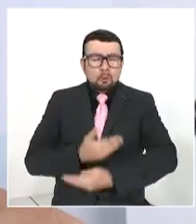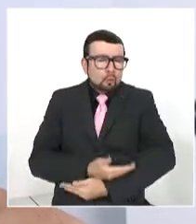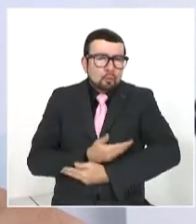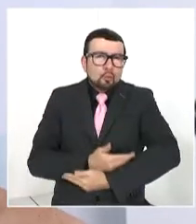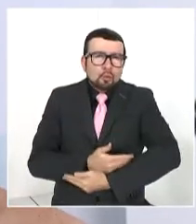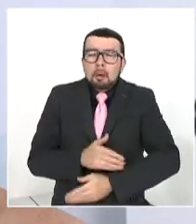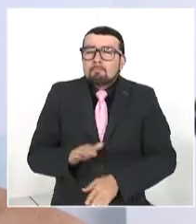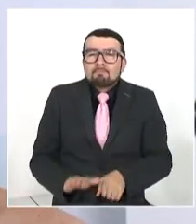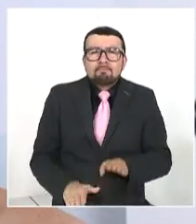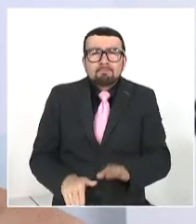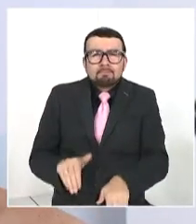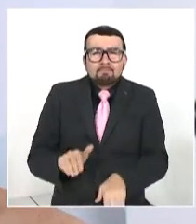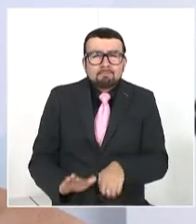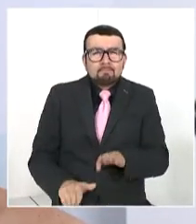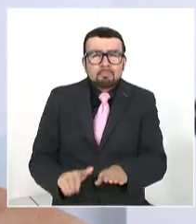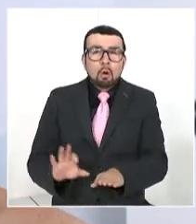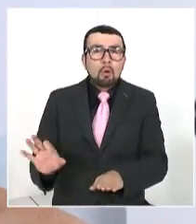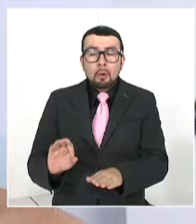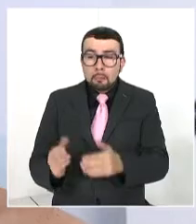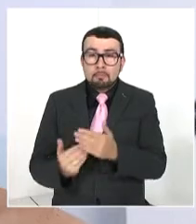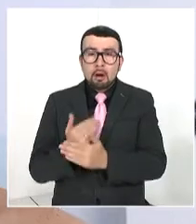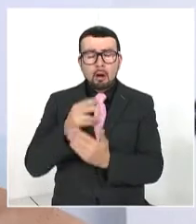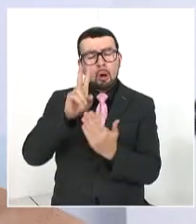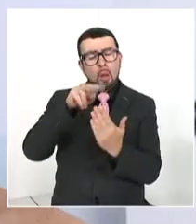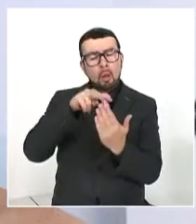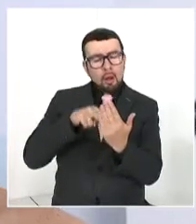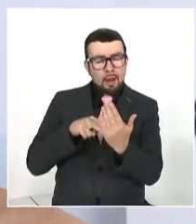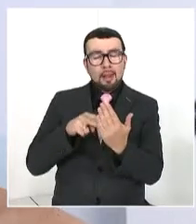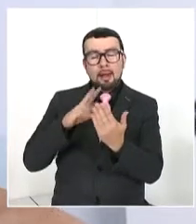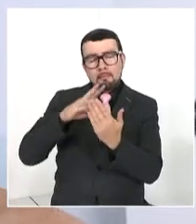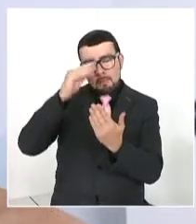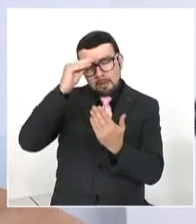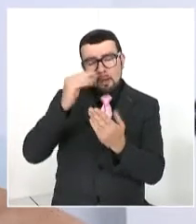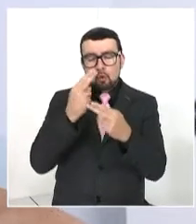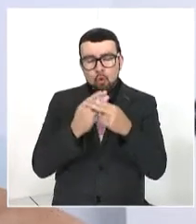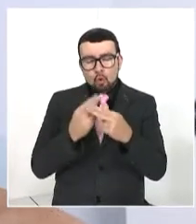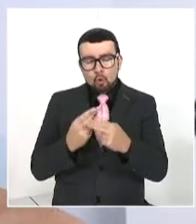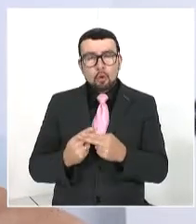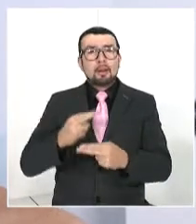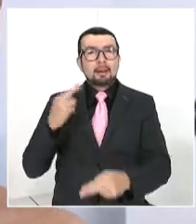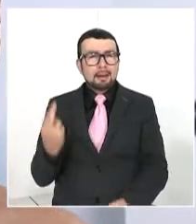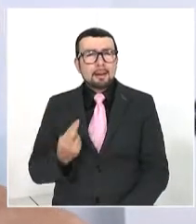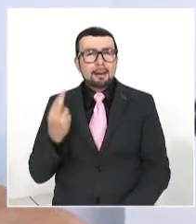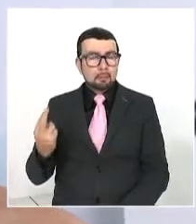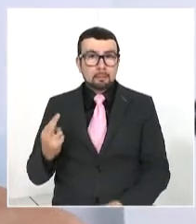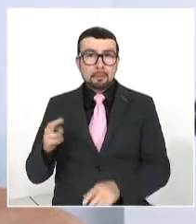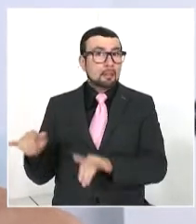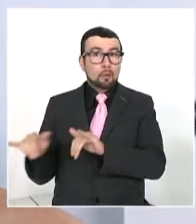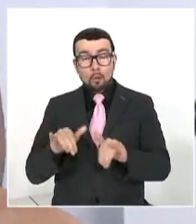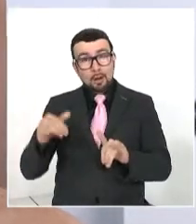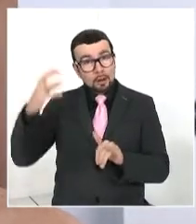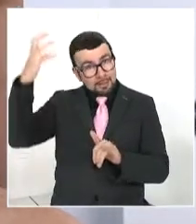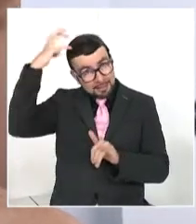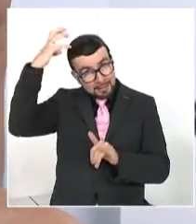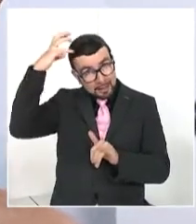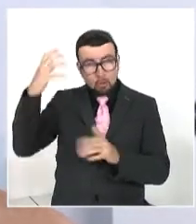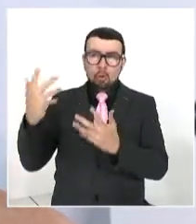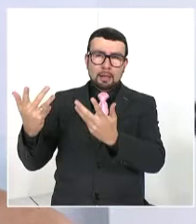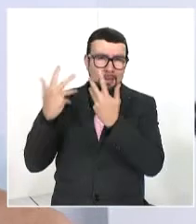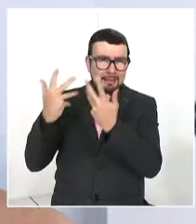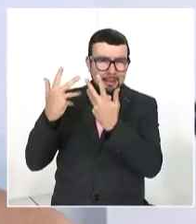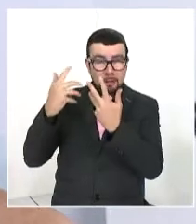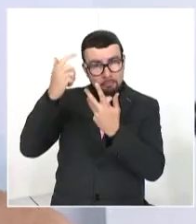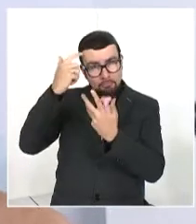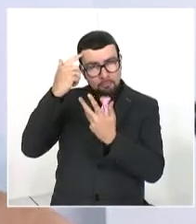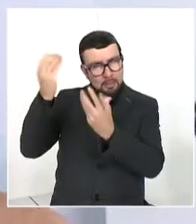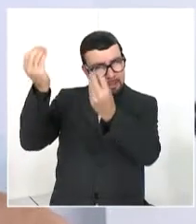cuando comenzamos a leer, cuando comenzamos a aprender los números, es repetir, es volver a enseñarle al cerebro, a la torre de control, cómo